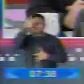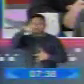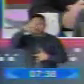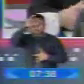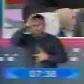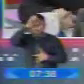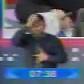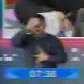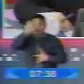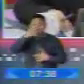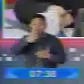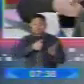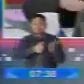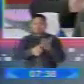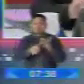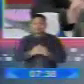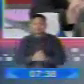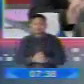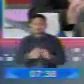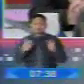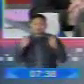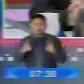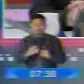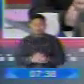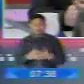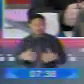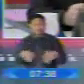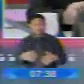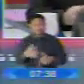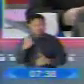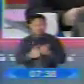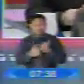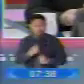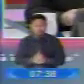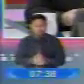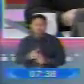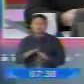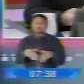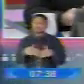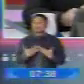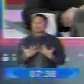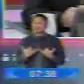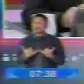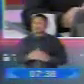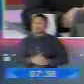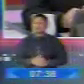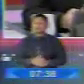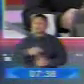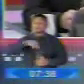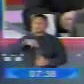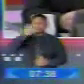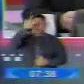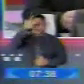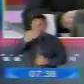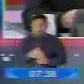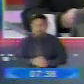cultura, señor ministro, también está golpeada. ¿Cuál es el estado de la misma a esta altura de la